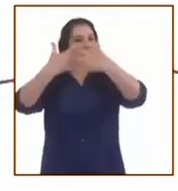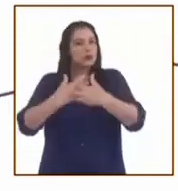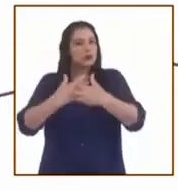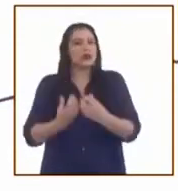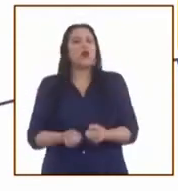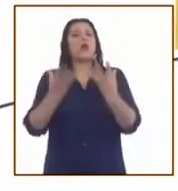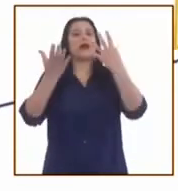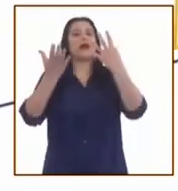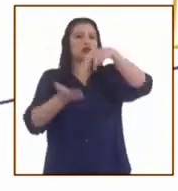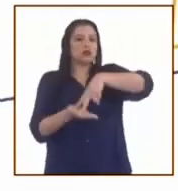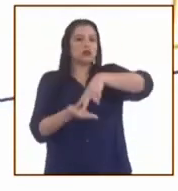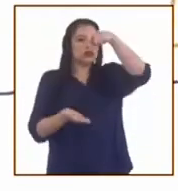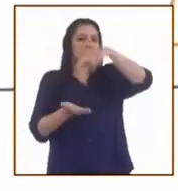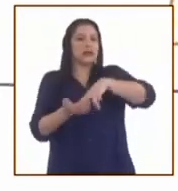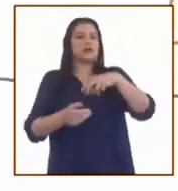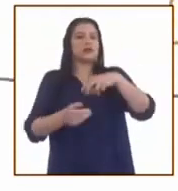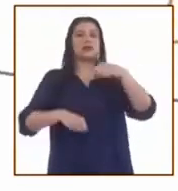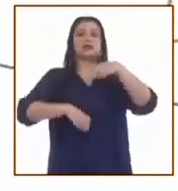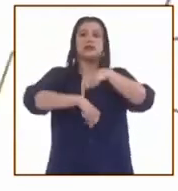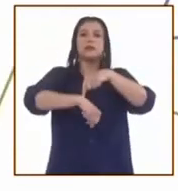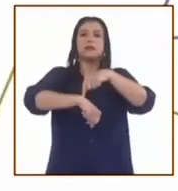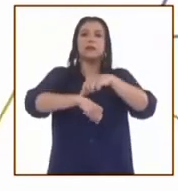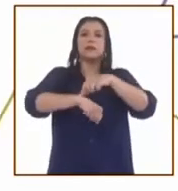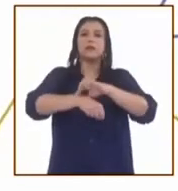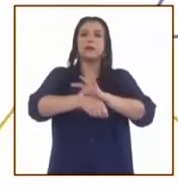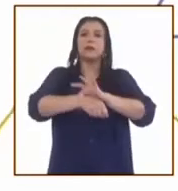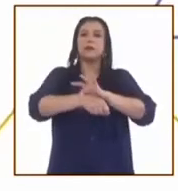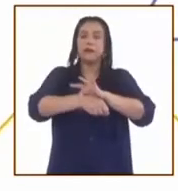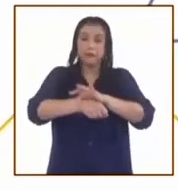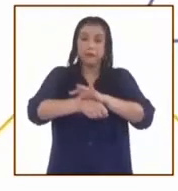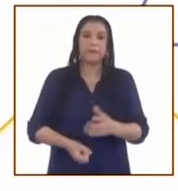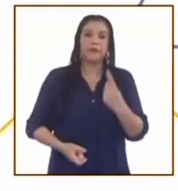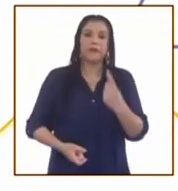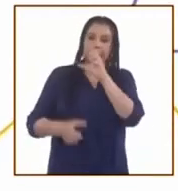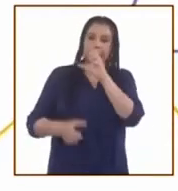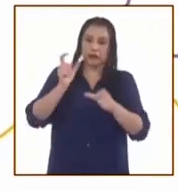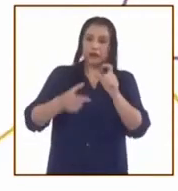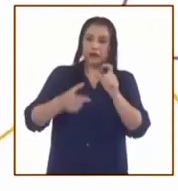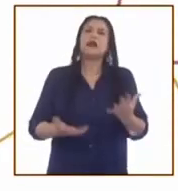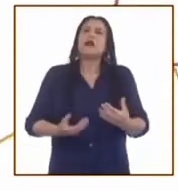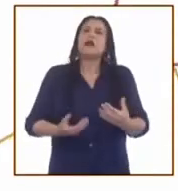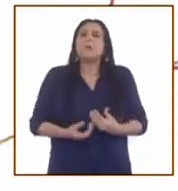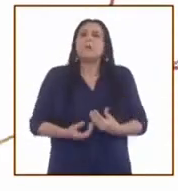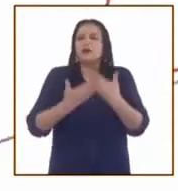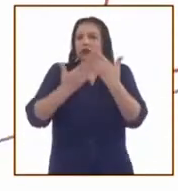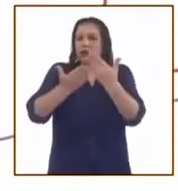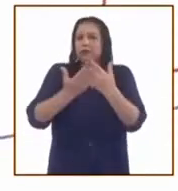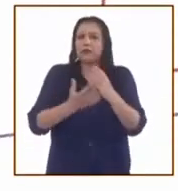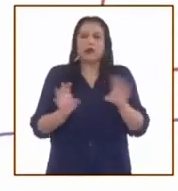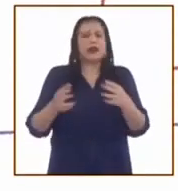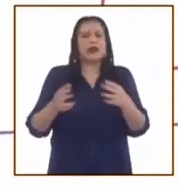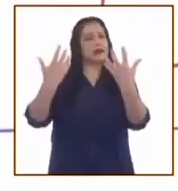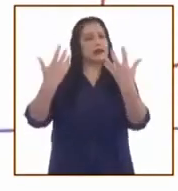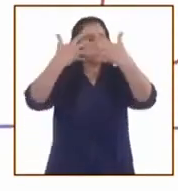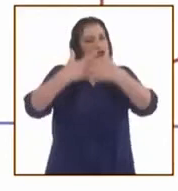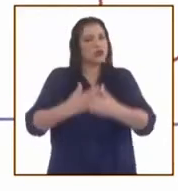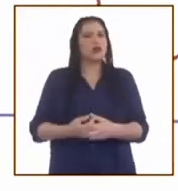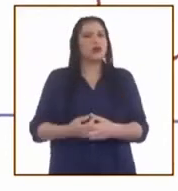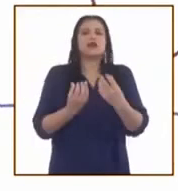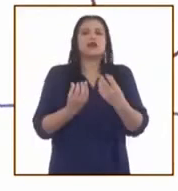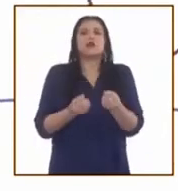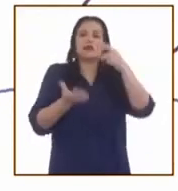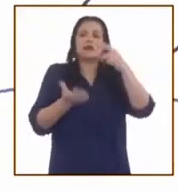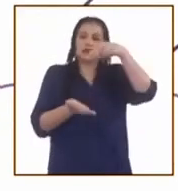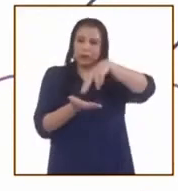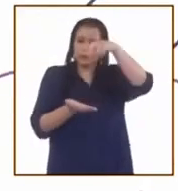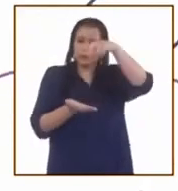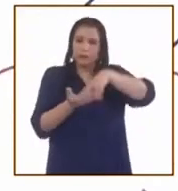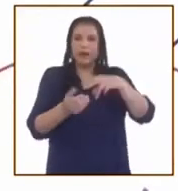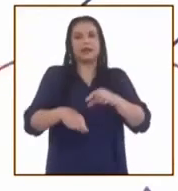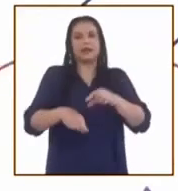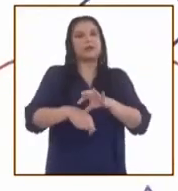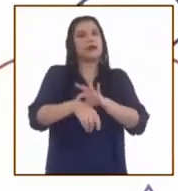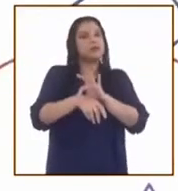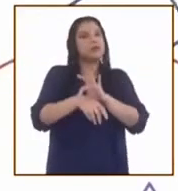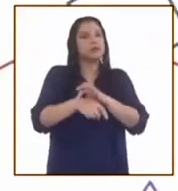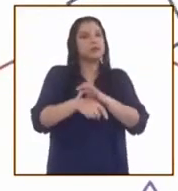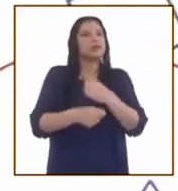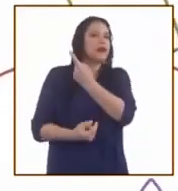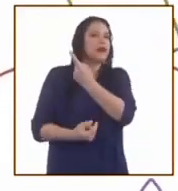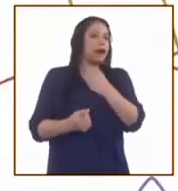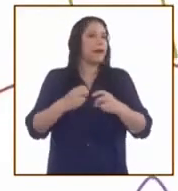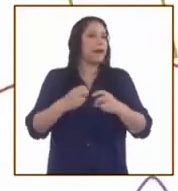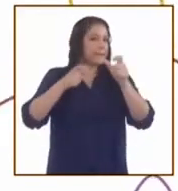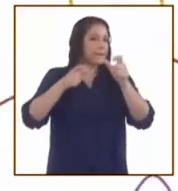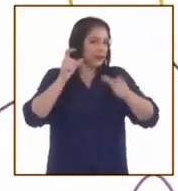y la frecuencia cardíaca de las personas. Propone un procedimiento que permita establecer la relación entre la frecuencia de saltos y la frecuencia cardíaca de las